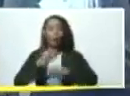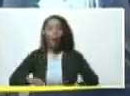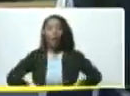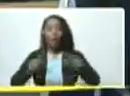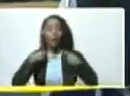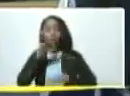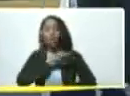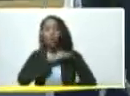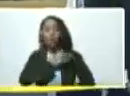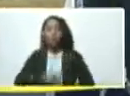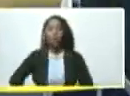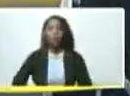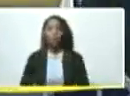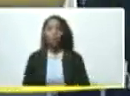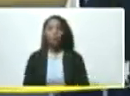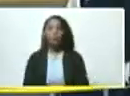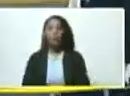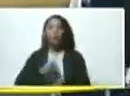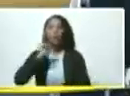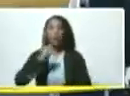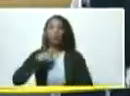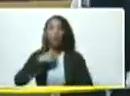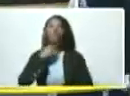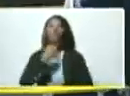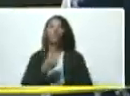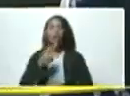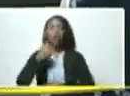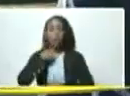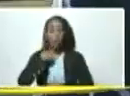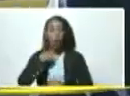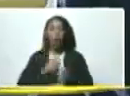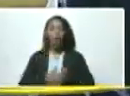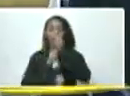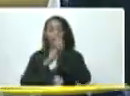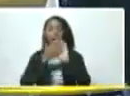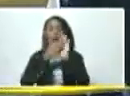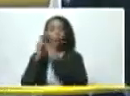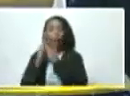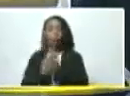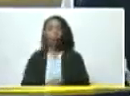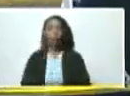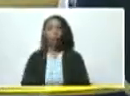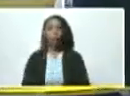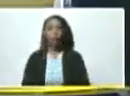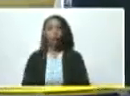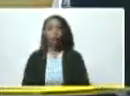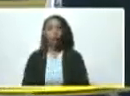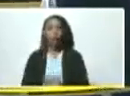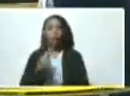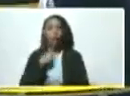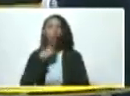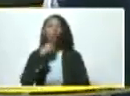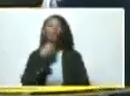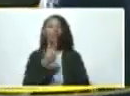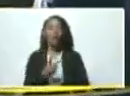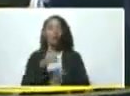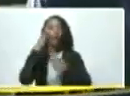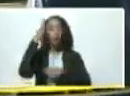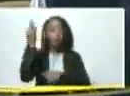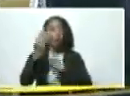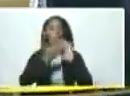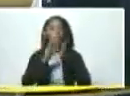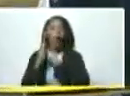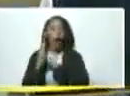señor presidente. Sí, yo soy vocera yo soy líder de comunidad. Soy vocera del Consejo